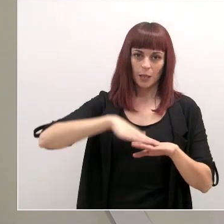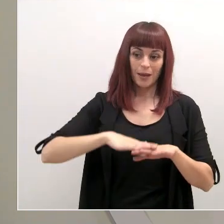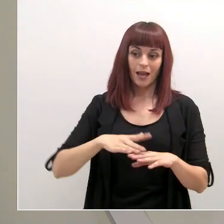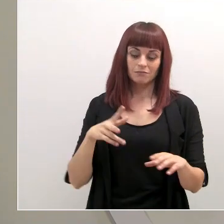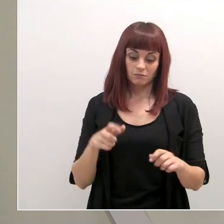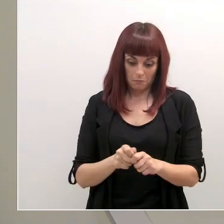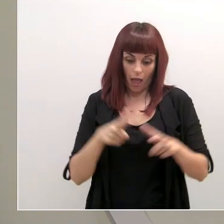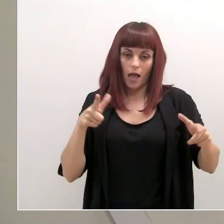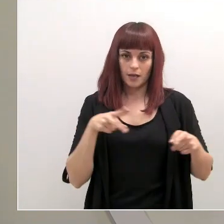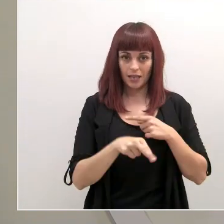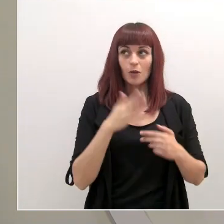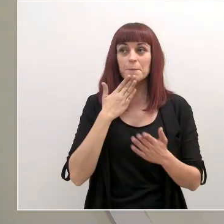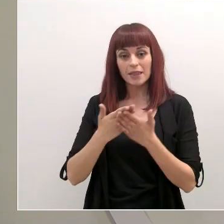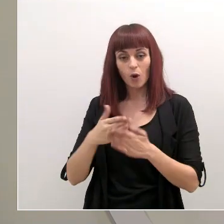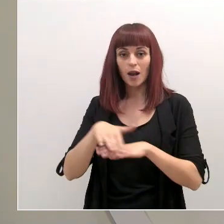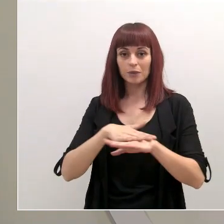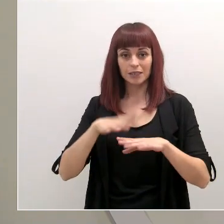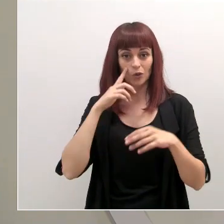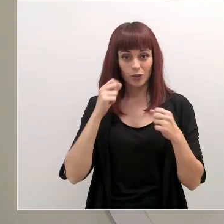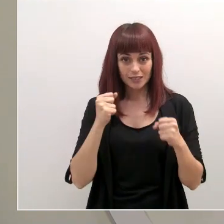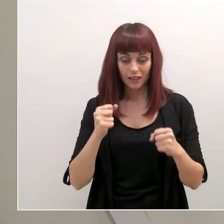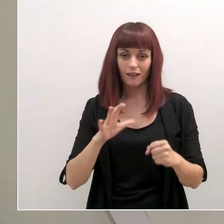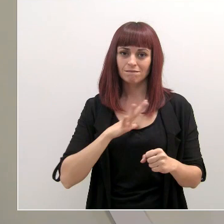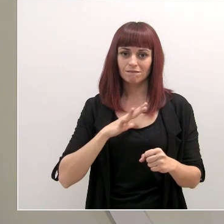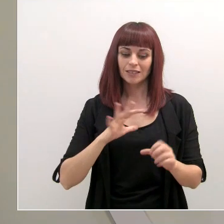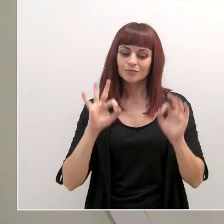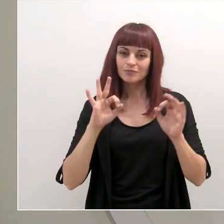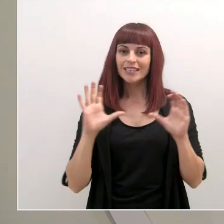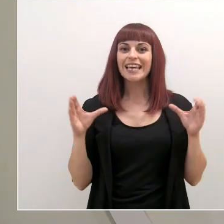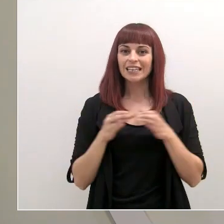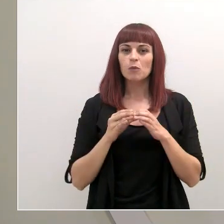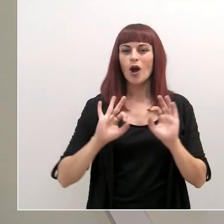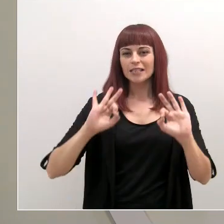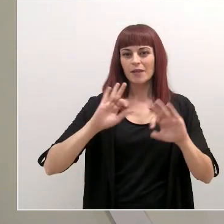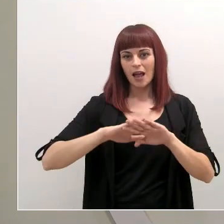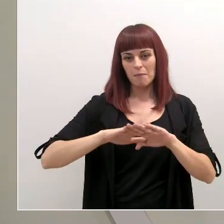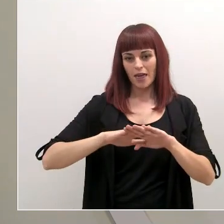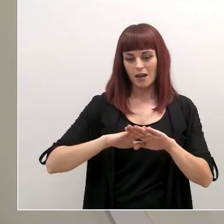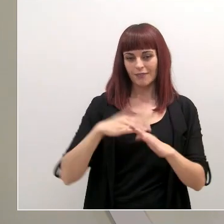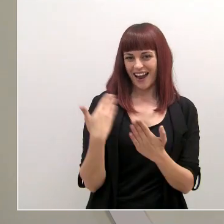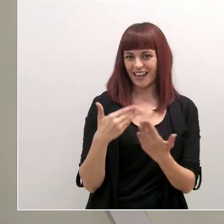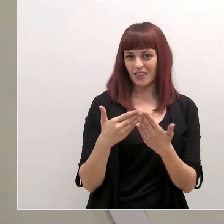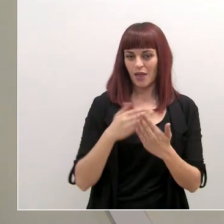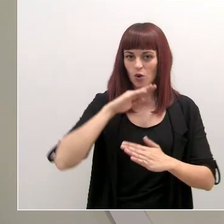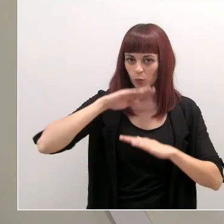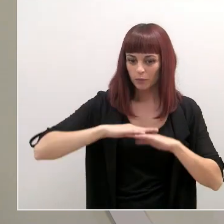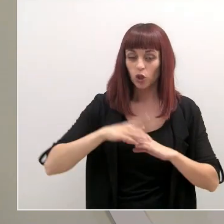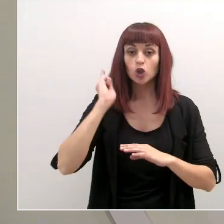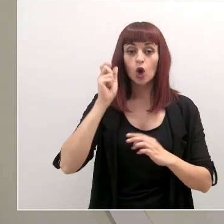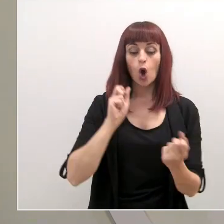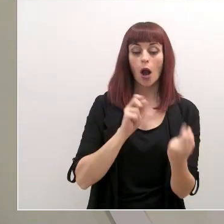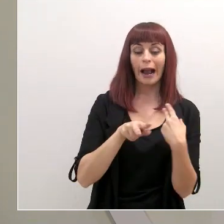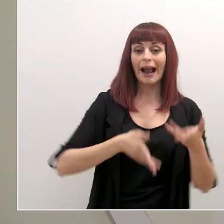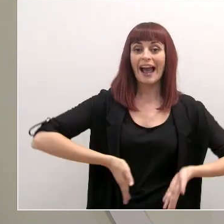por lo que solicitamos al Ministerio de Sanidad un dispositivo especial que asegure el cumplimiento, y no solo de carreteras,